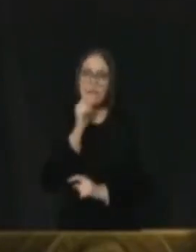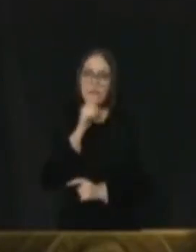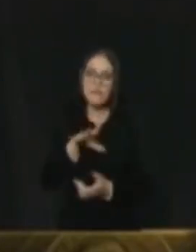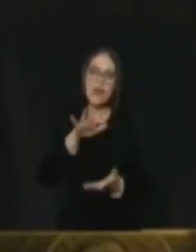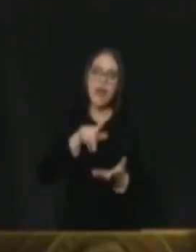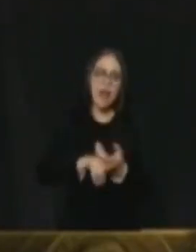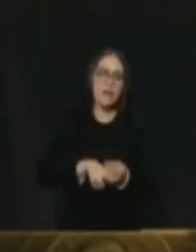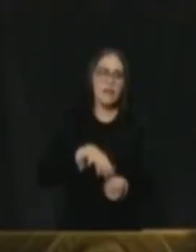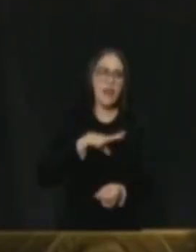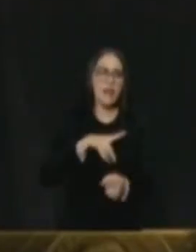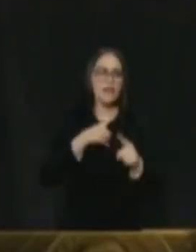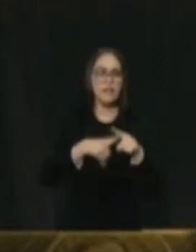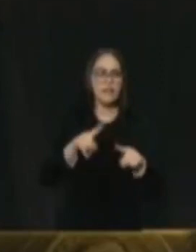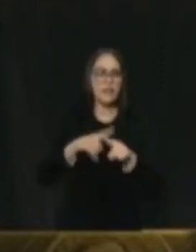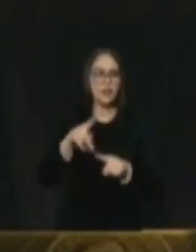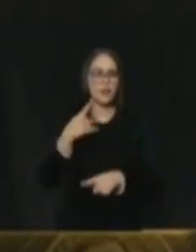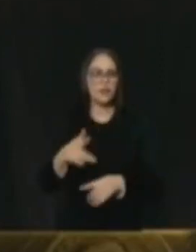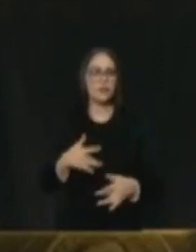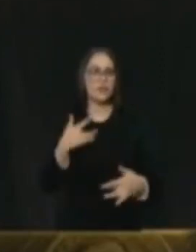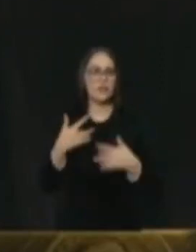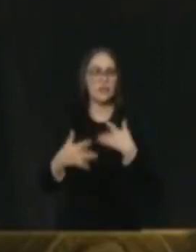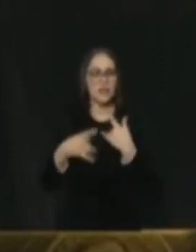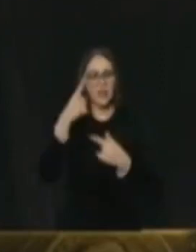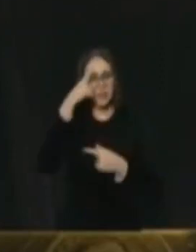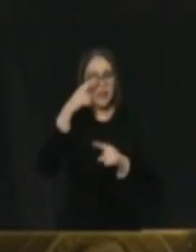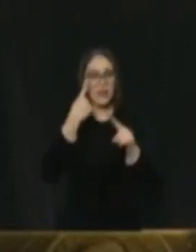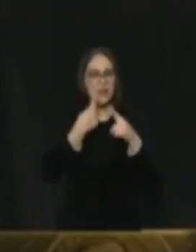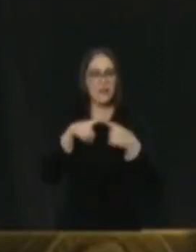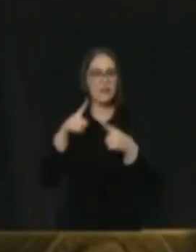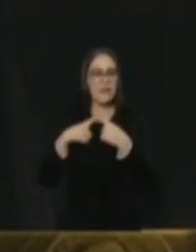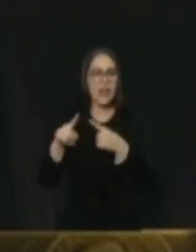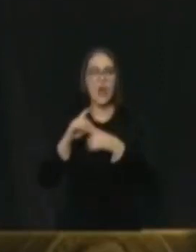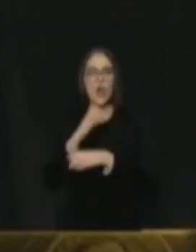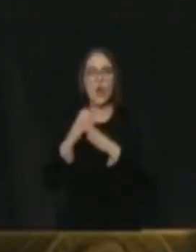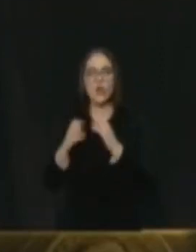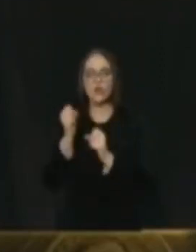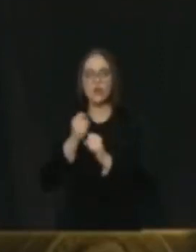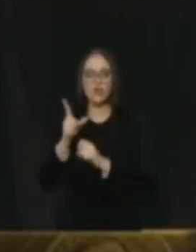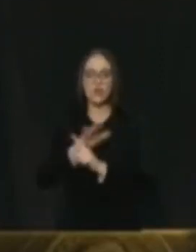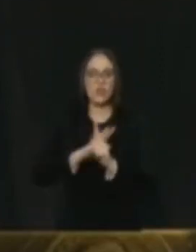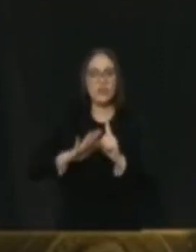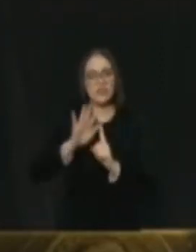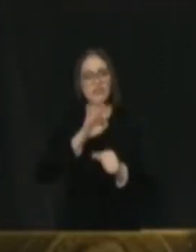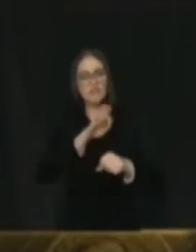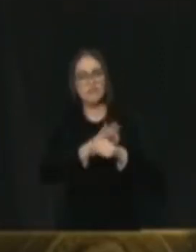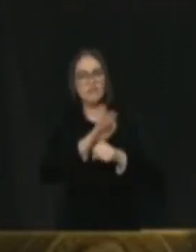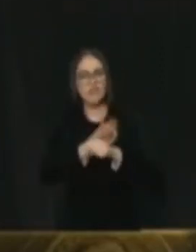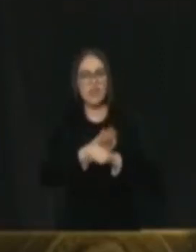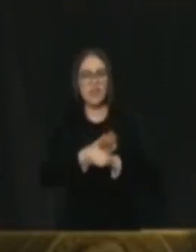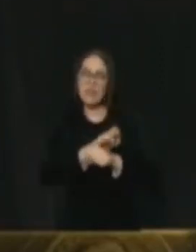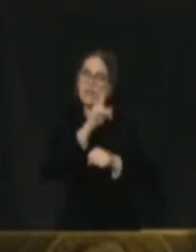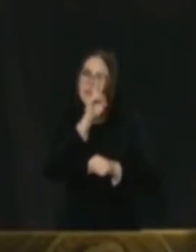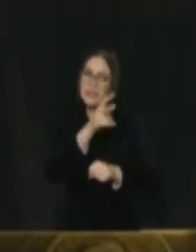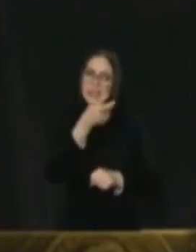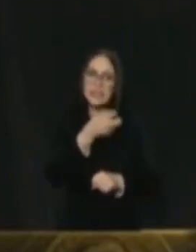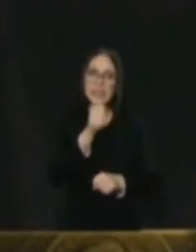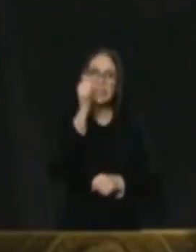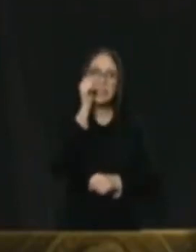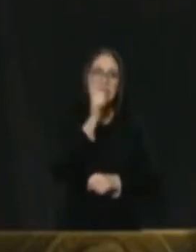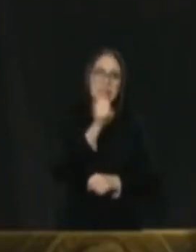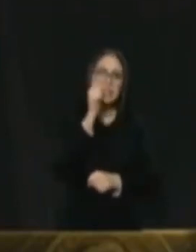Elena su profunda sensibilidad por lo social, y aquí no puedo dejar de mencionar el especial cariño que